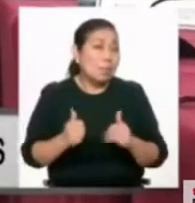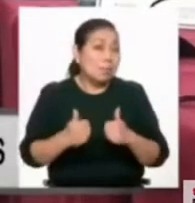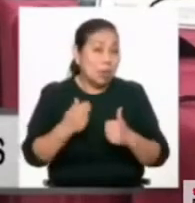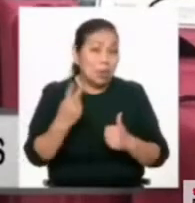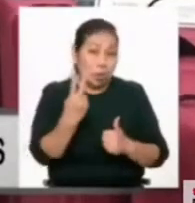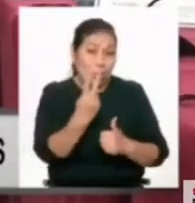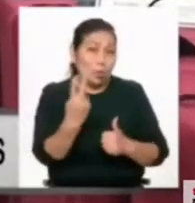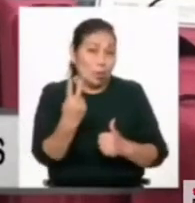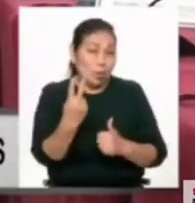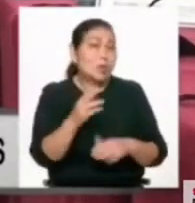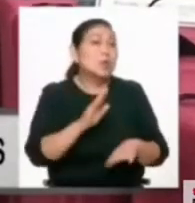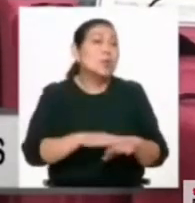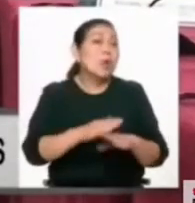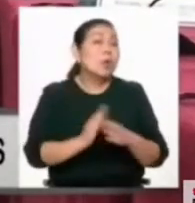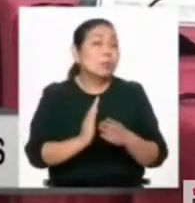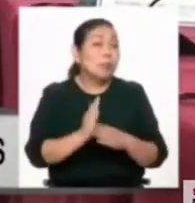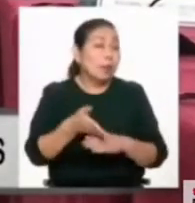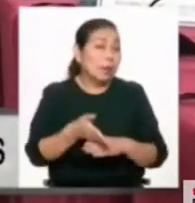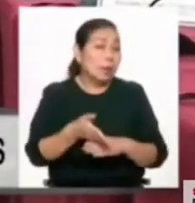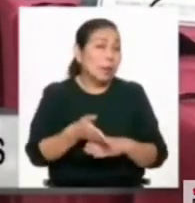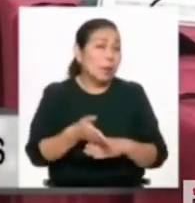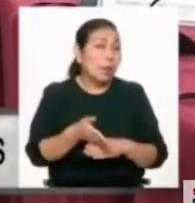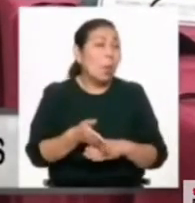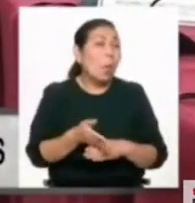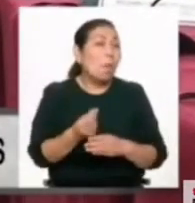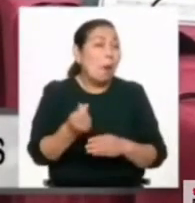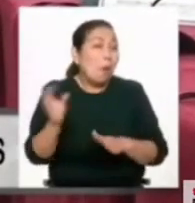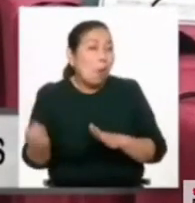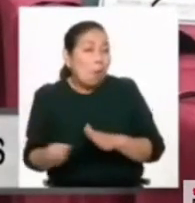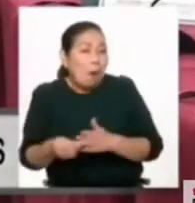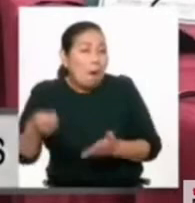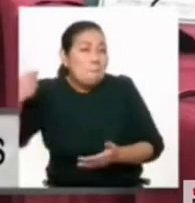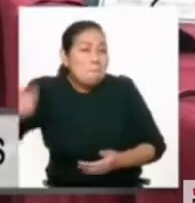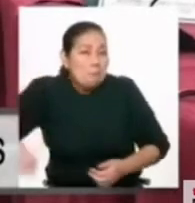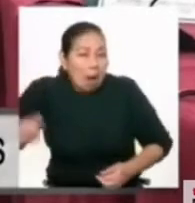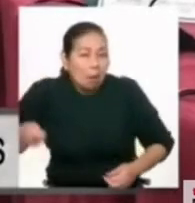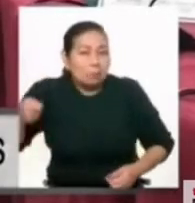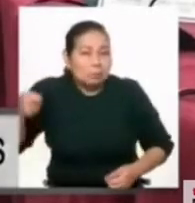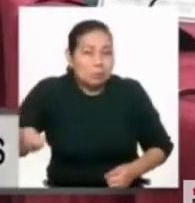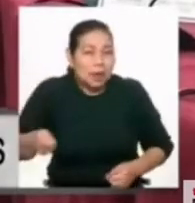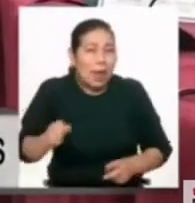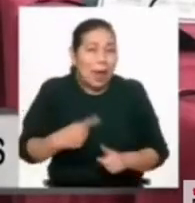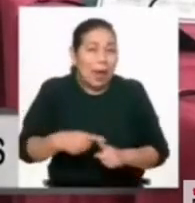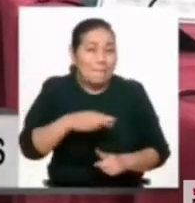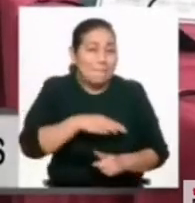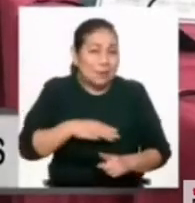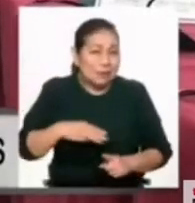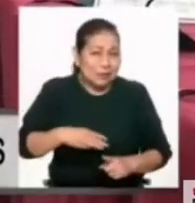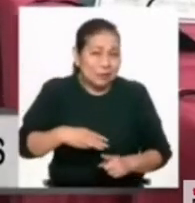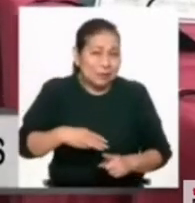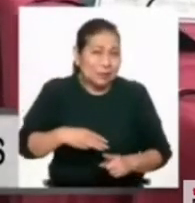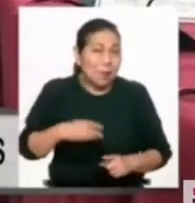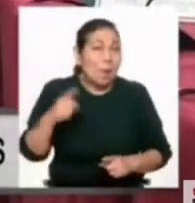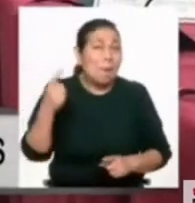los 2 personajes, sobre tú vas a llegar, hablan incluso de un botín que han pagado, para que el exministro habría dado,